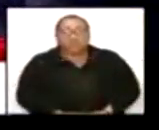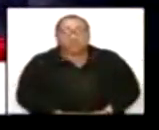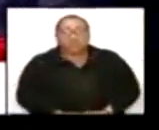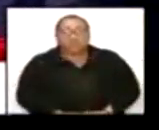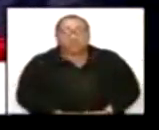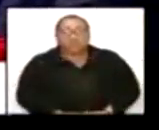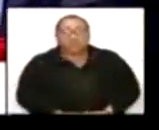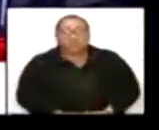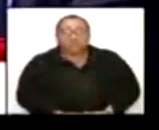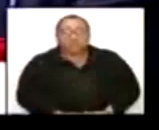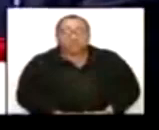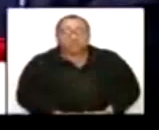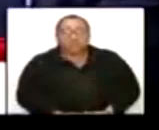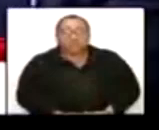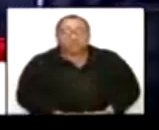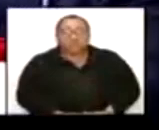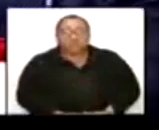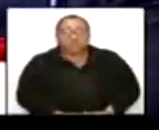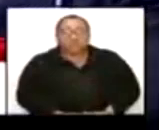la Defensoría del Pueblo.